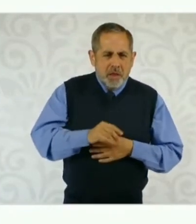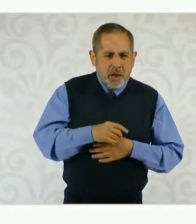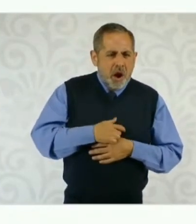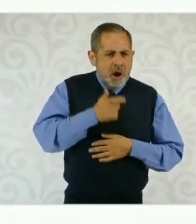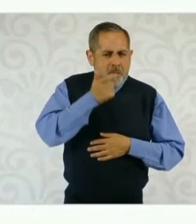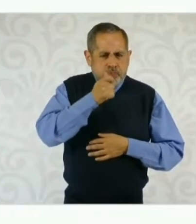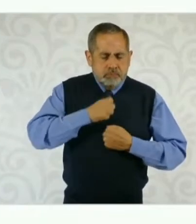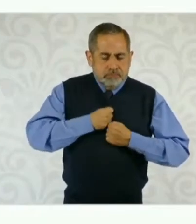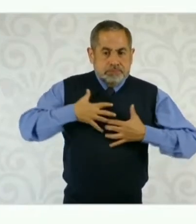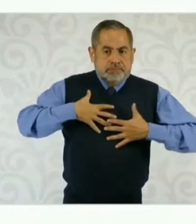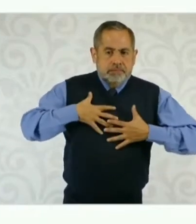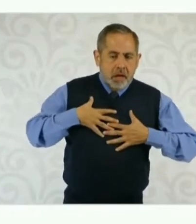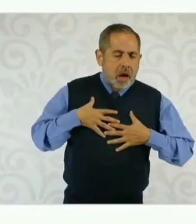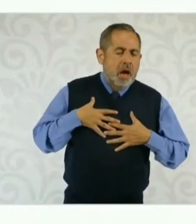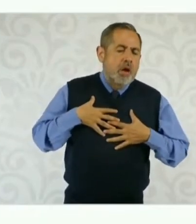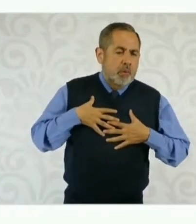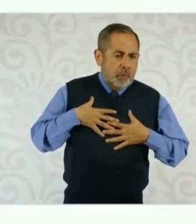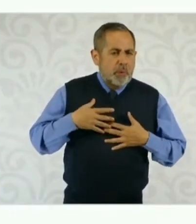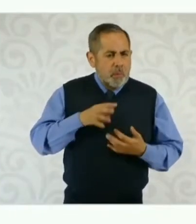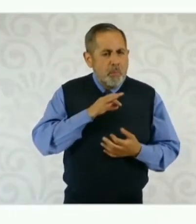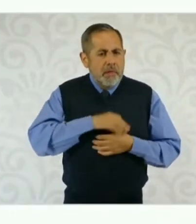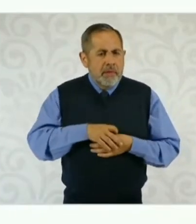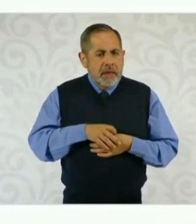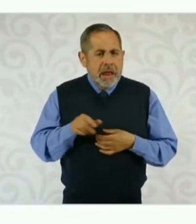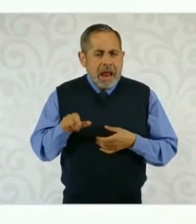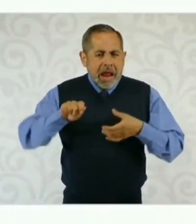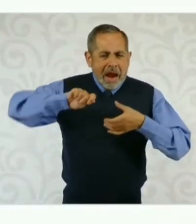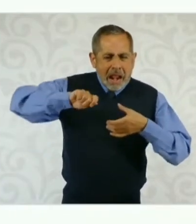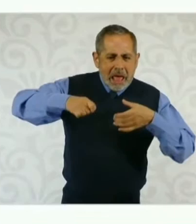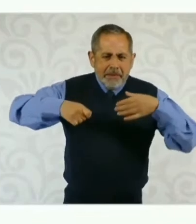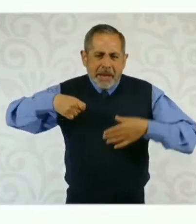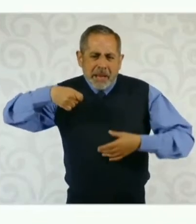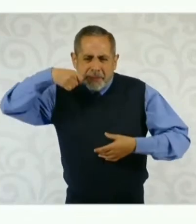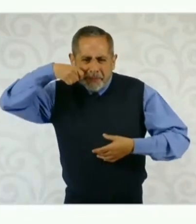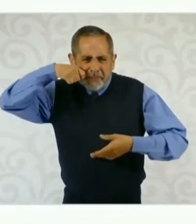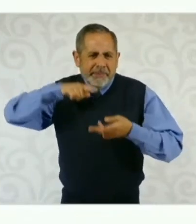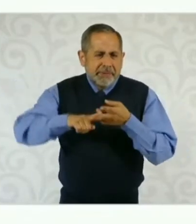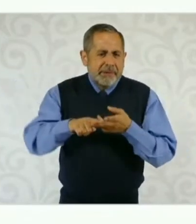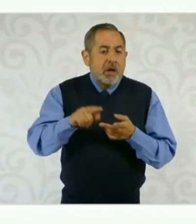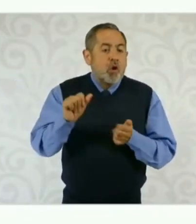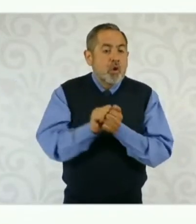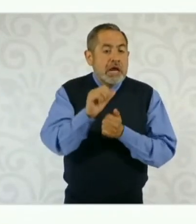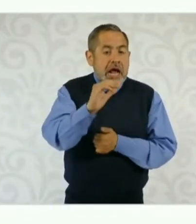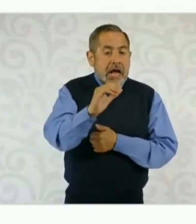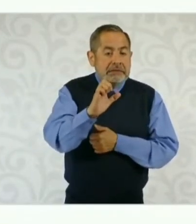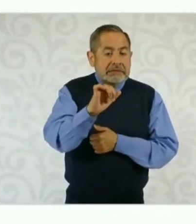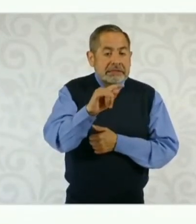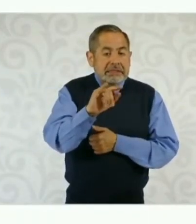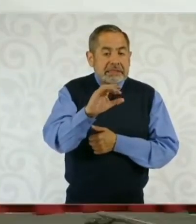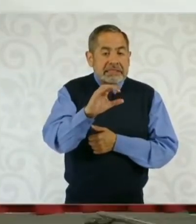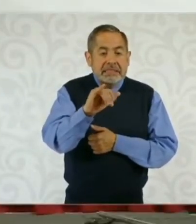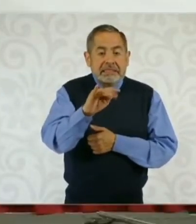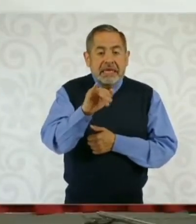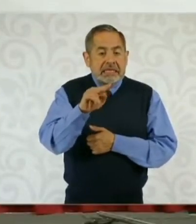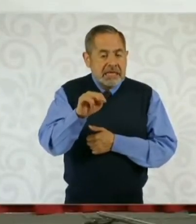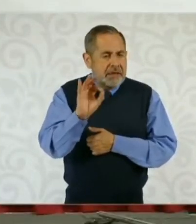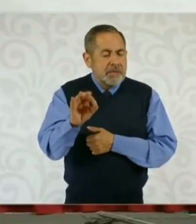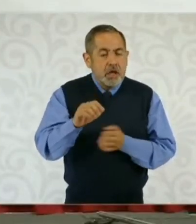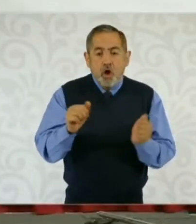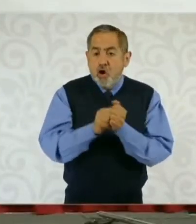expectorante, usos de jarabes que tienen acetilcisteína y sobre todo mantener una hidratación